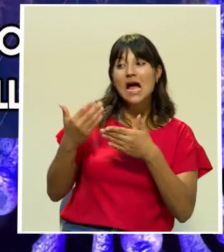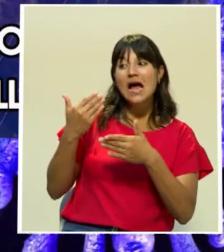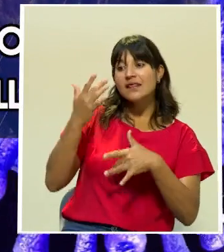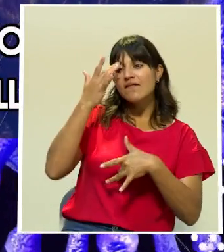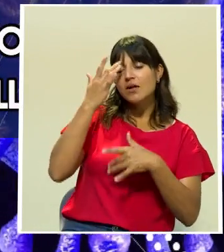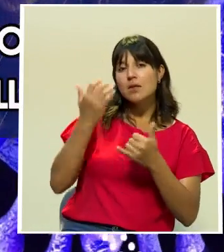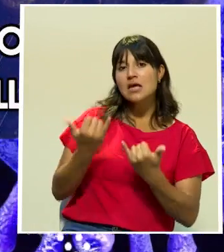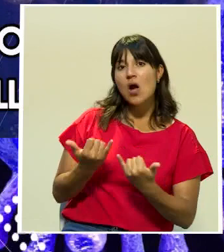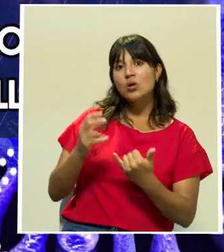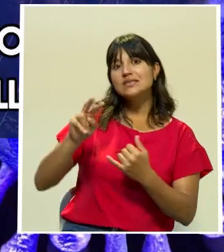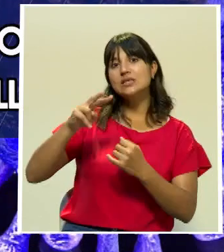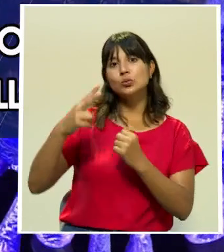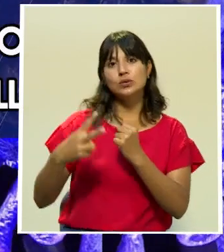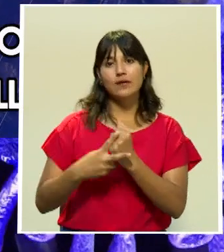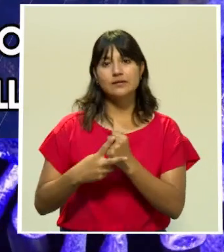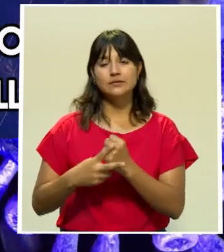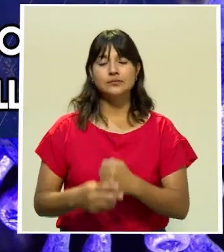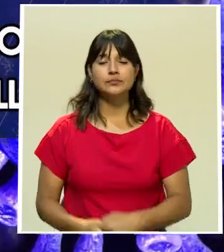en este momento.